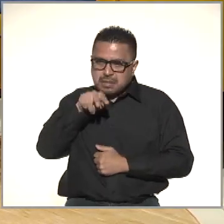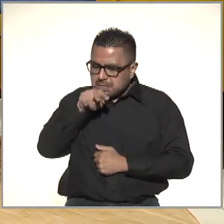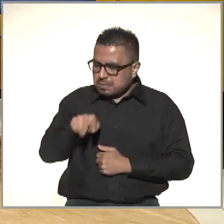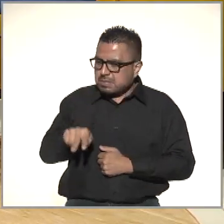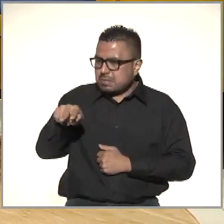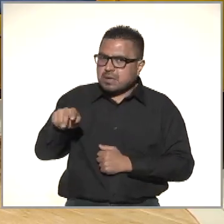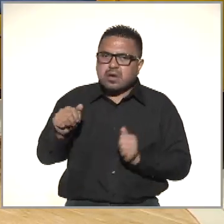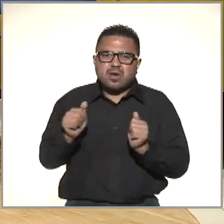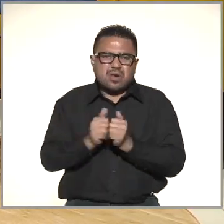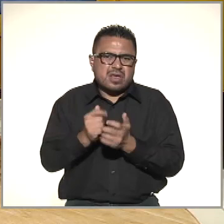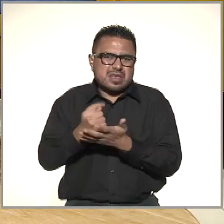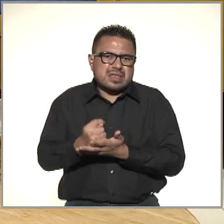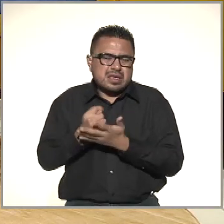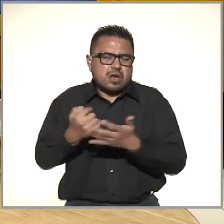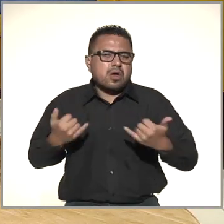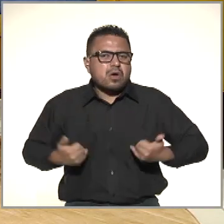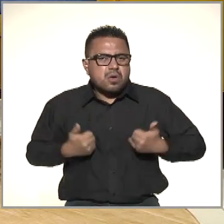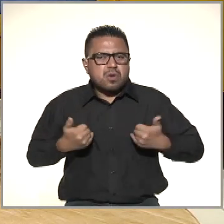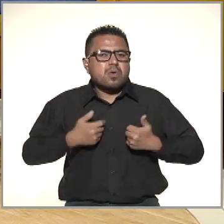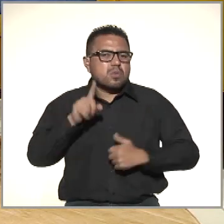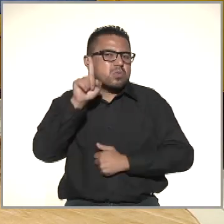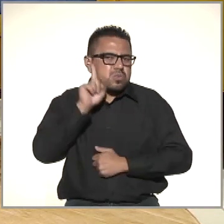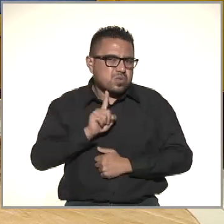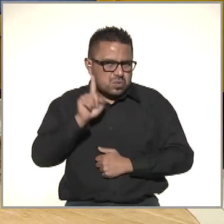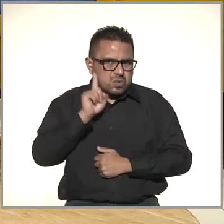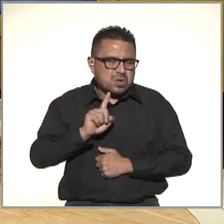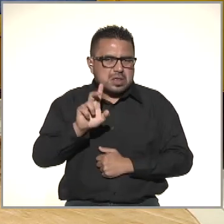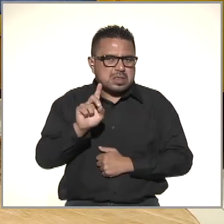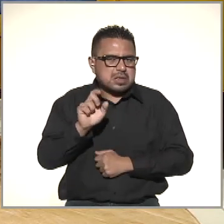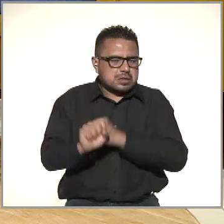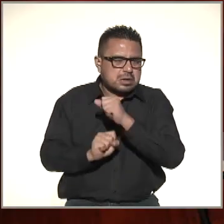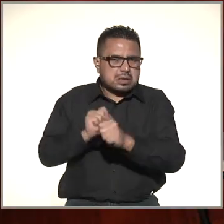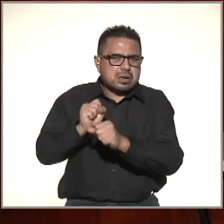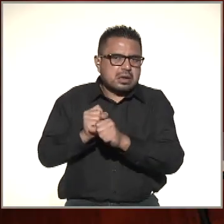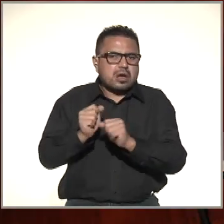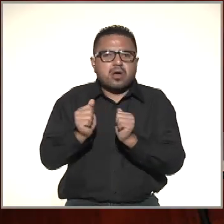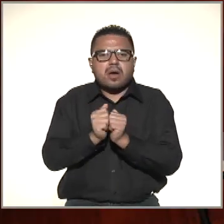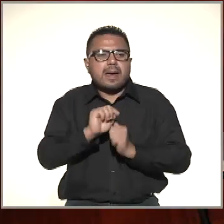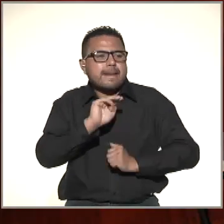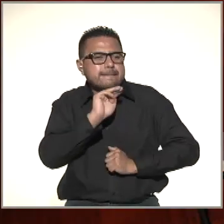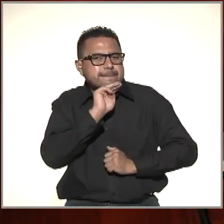mis pacientes jóvenes, mujeres de 30, con sus